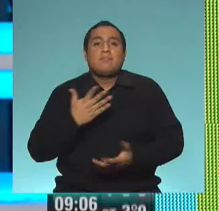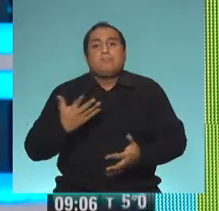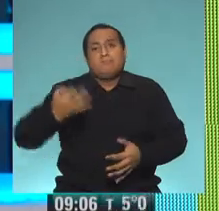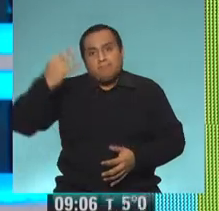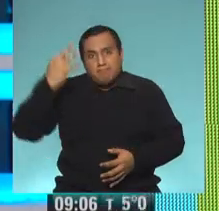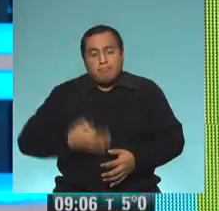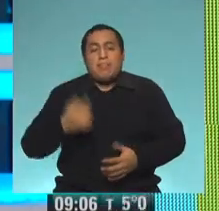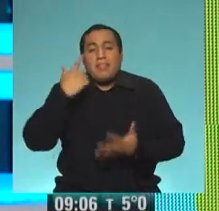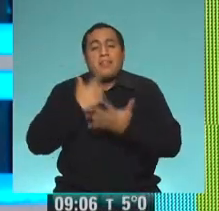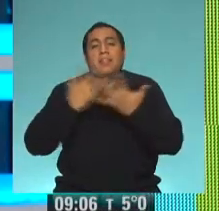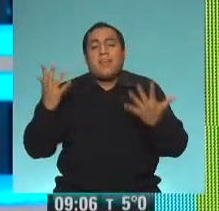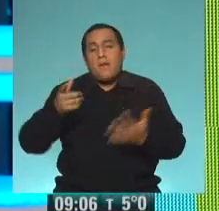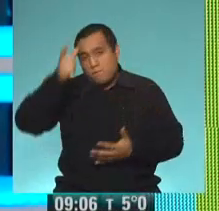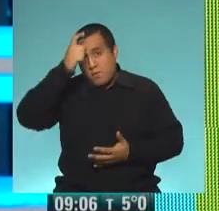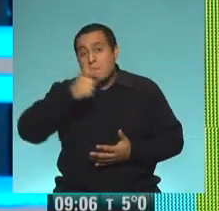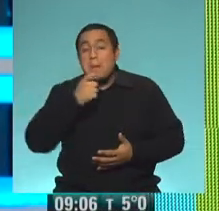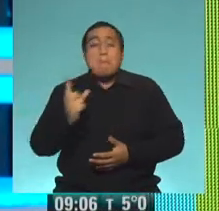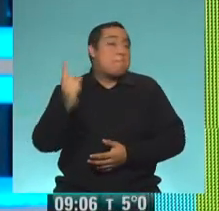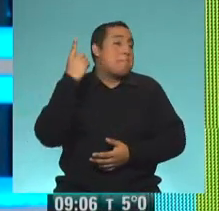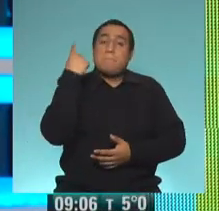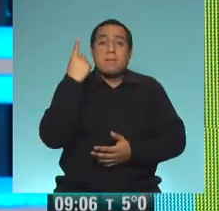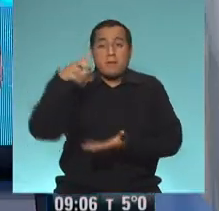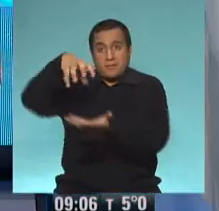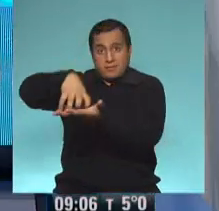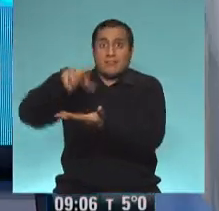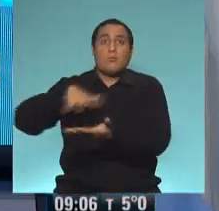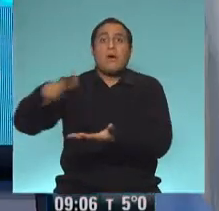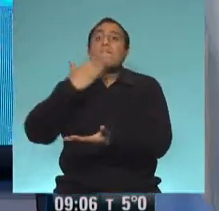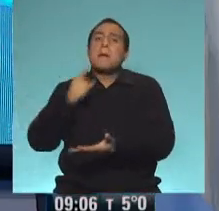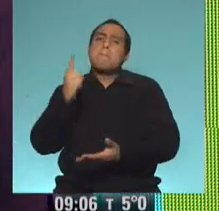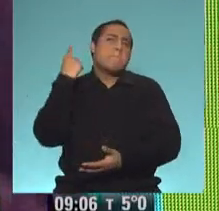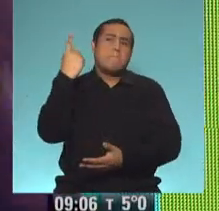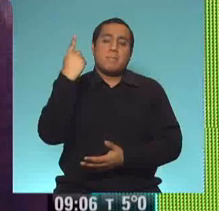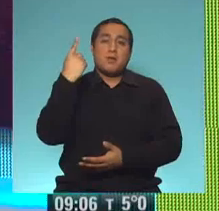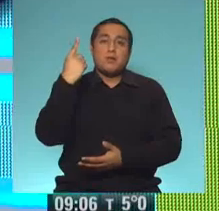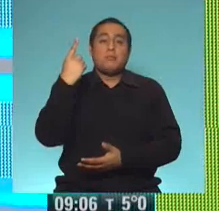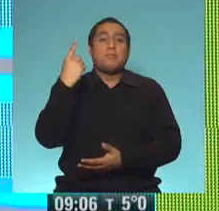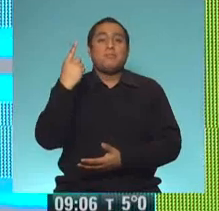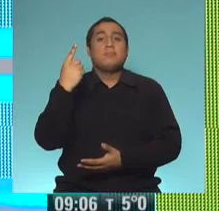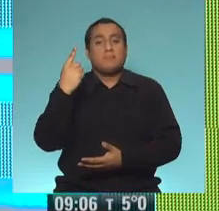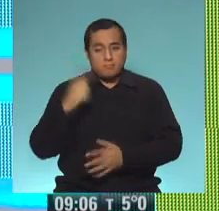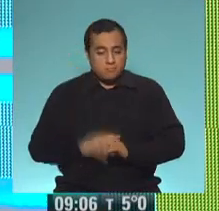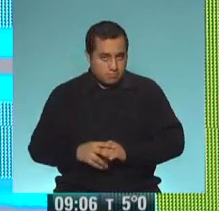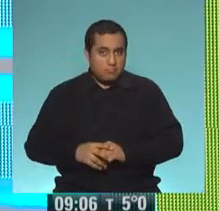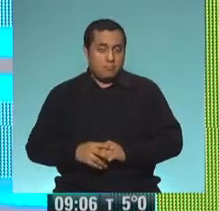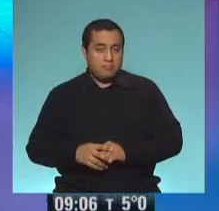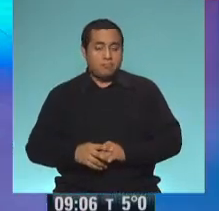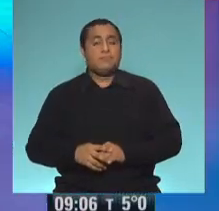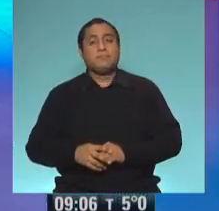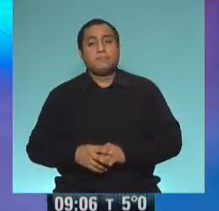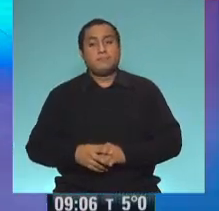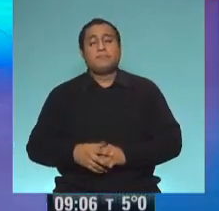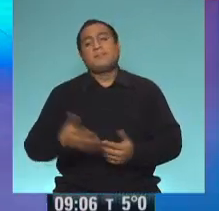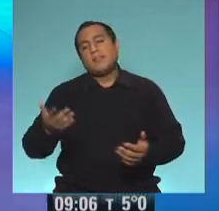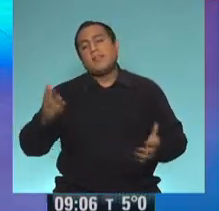bombero voluntario, porque es el primer cuartel de todo el país, el de La Boca, así que bueno, perfecto. Saludos a los amigos. A los bomberos, le